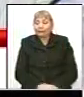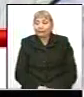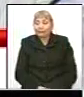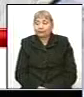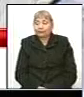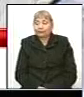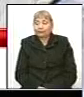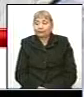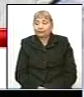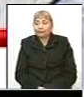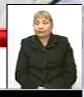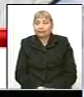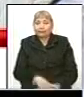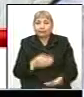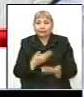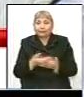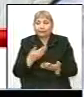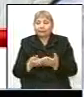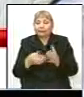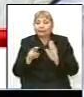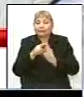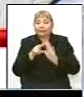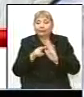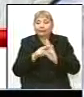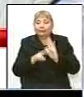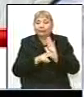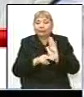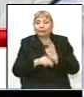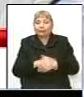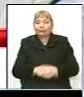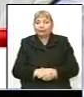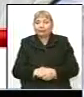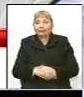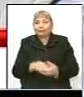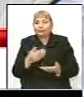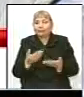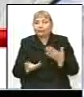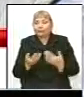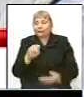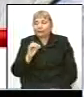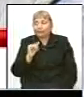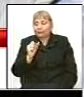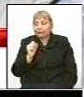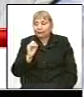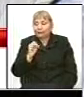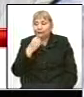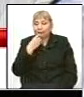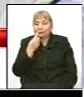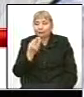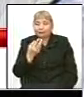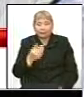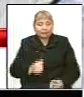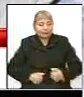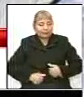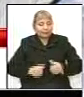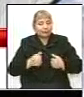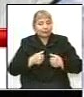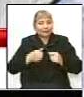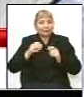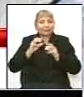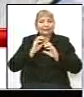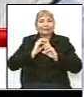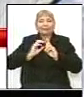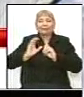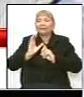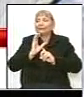primer fundamento es la normativa que existe vigente sobre los PIASIS, que reconoce la vida e integridad física y cultural de los